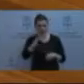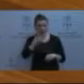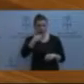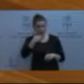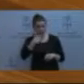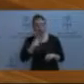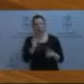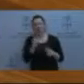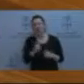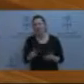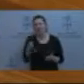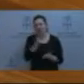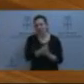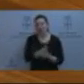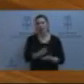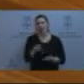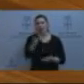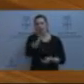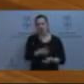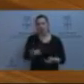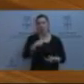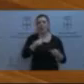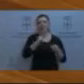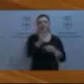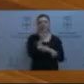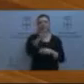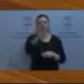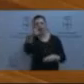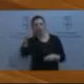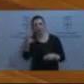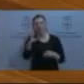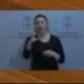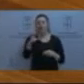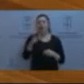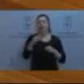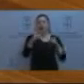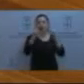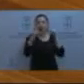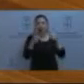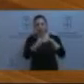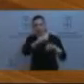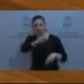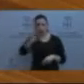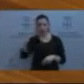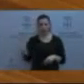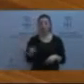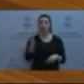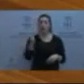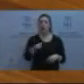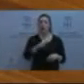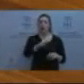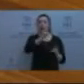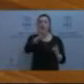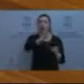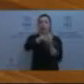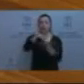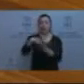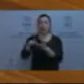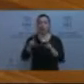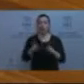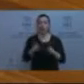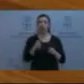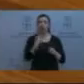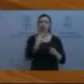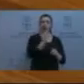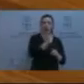reiterar: el IES Montevil, el IES Roces, Can Gardonís, etcétera. O nuevos equipamientos, por ejemplo, para 03 que se